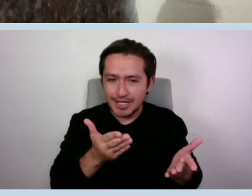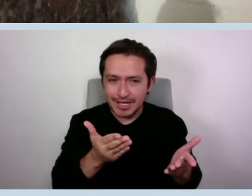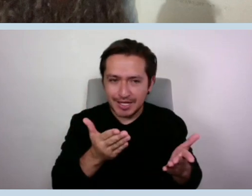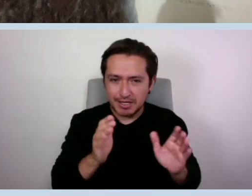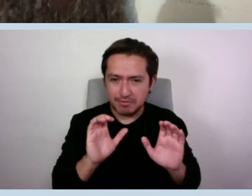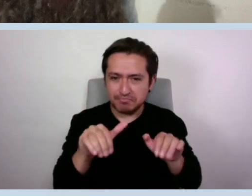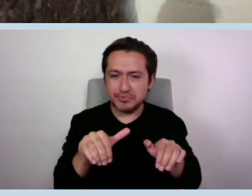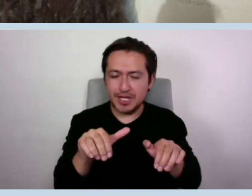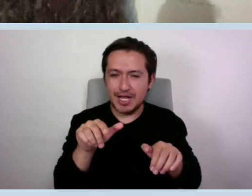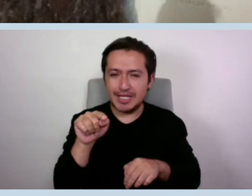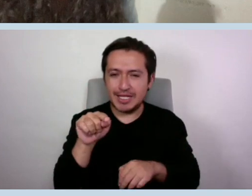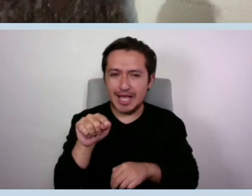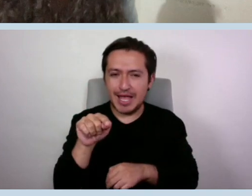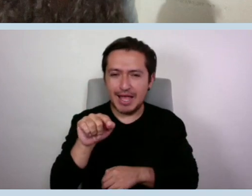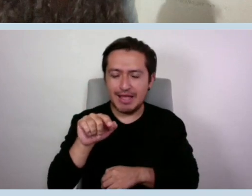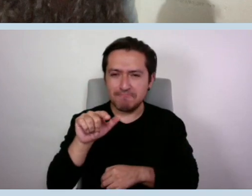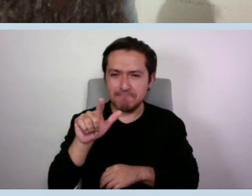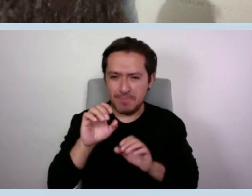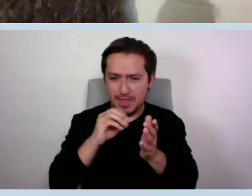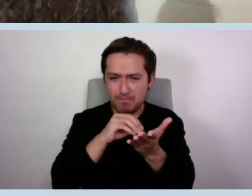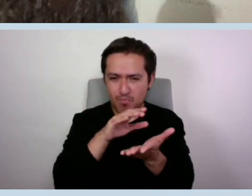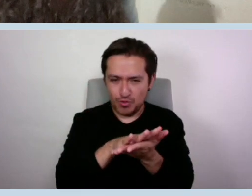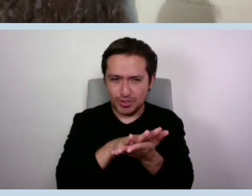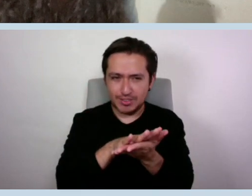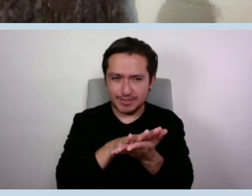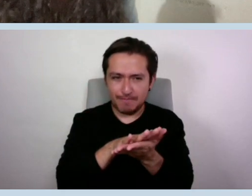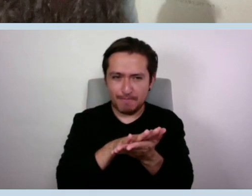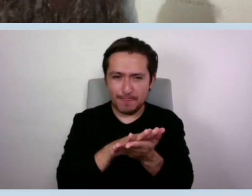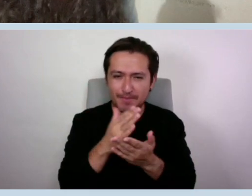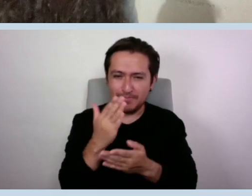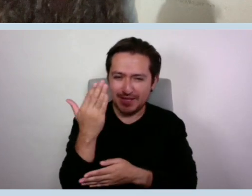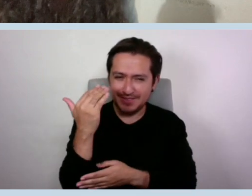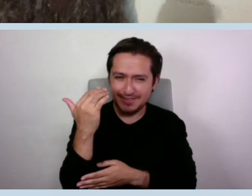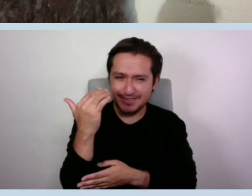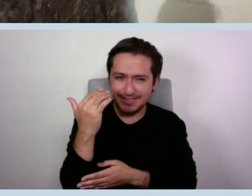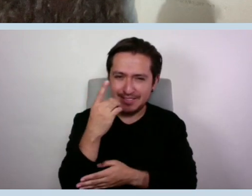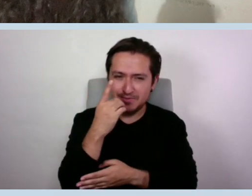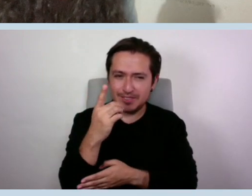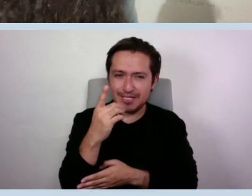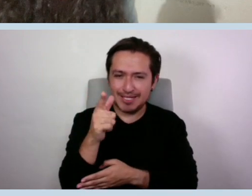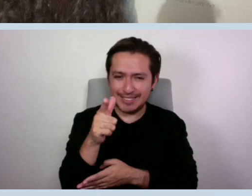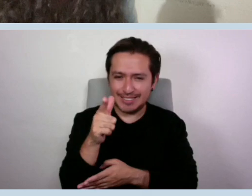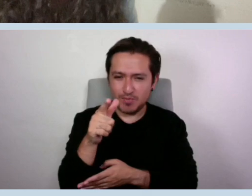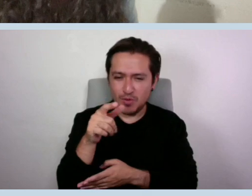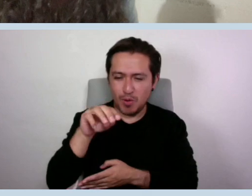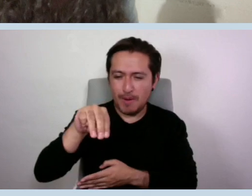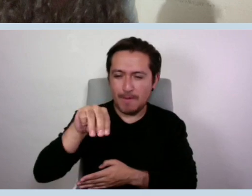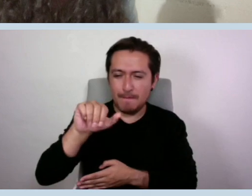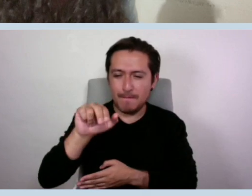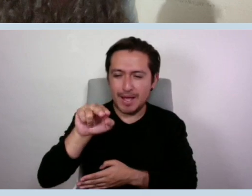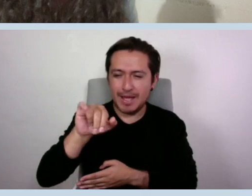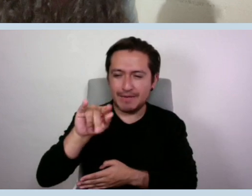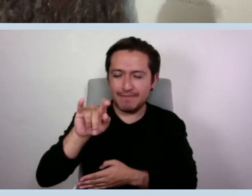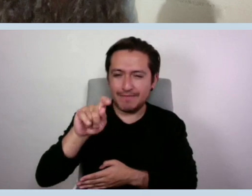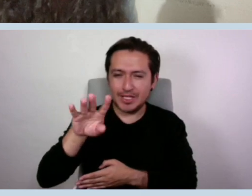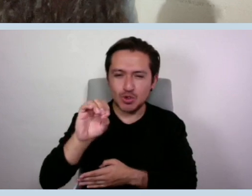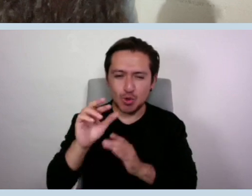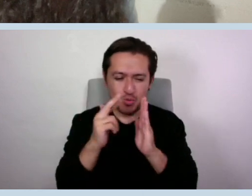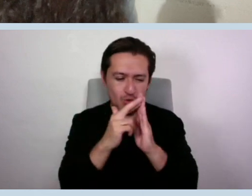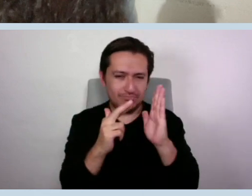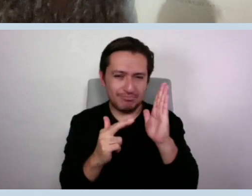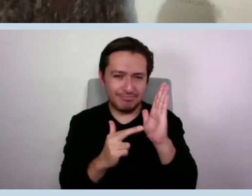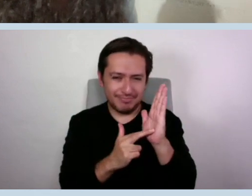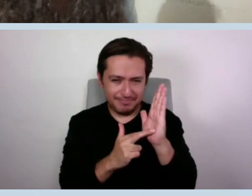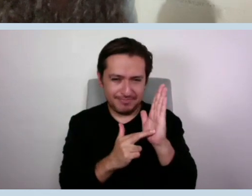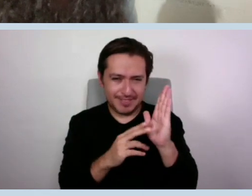apuntes Porque algo que también mencionamos en el en el manifiesto es que no somos la primer